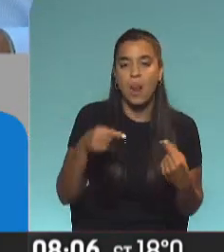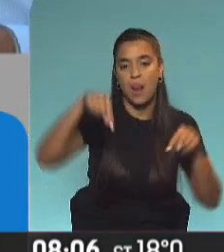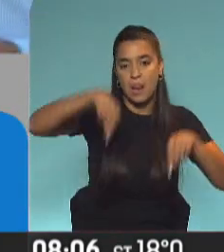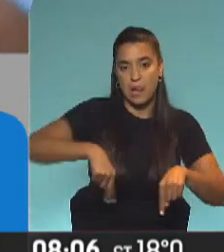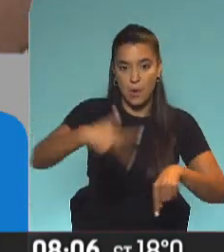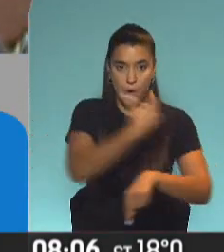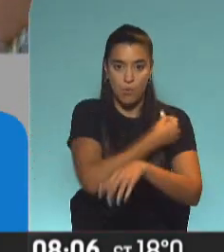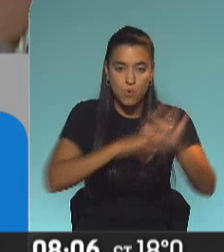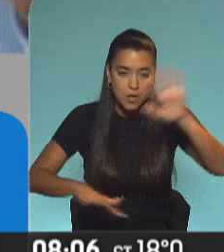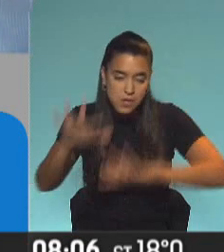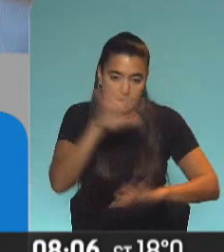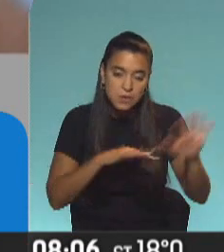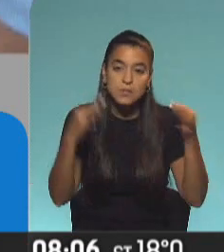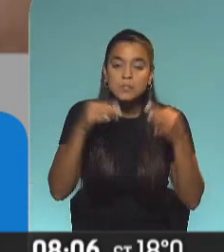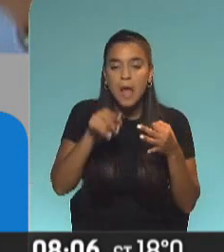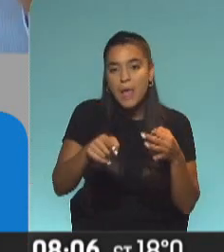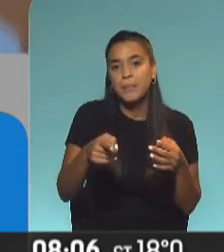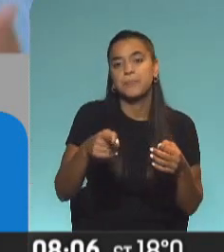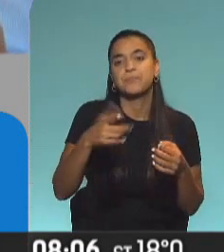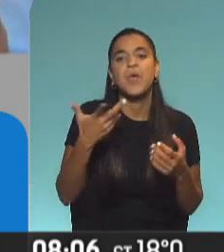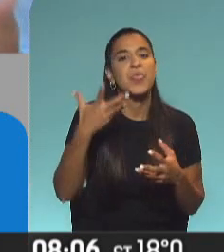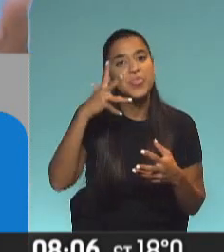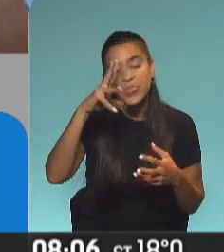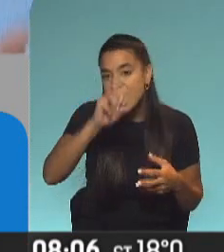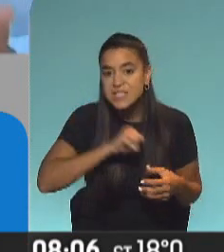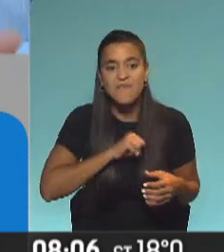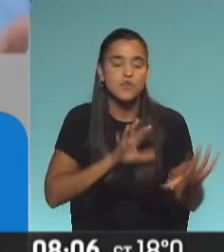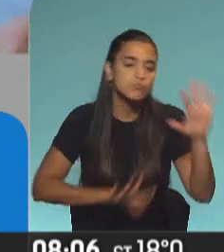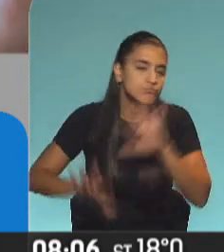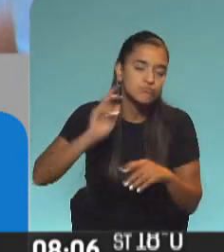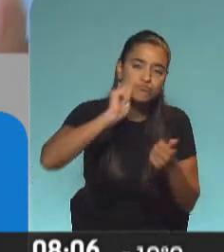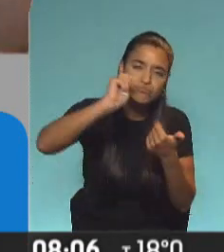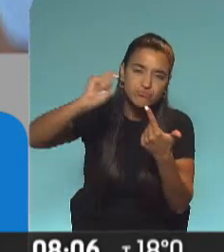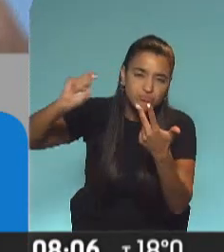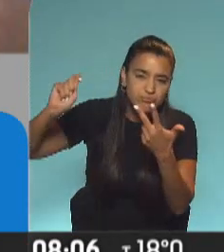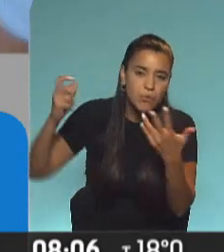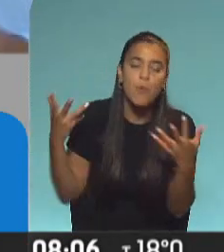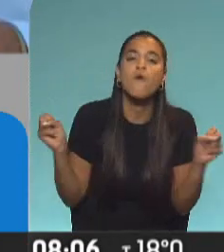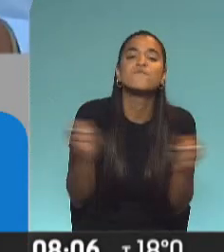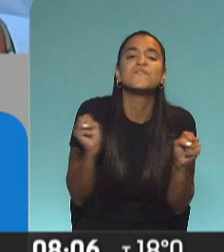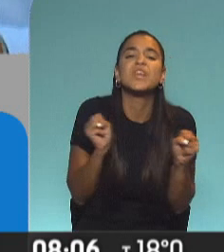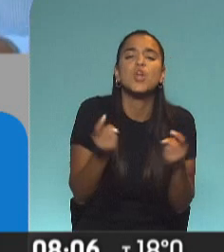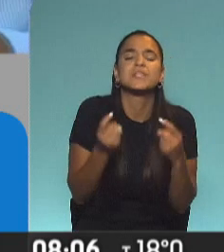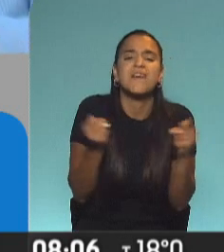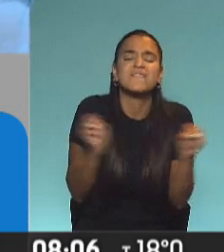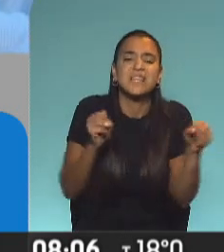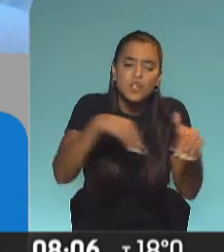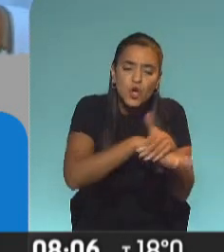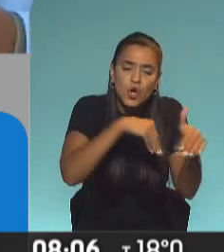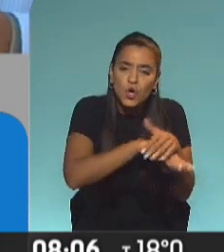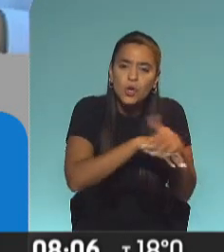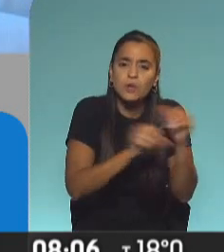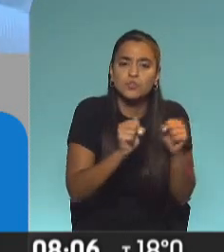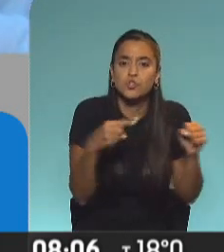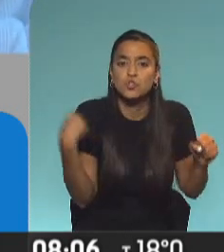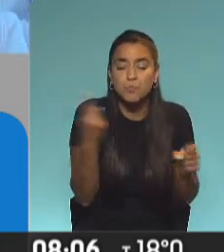llevan adelante, conforman o enfrentan el desafío logístico por la necesidad del ultrafrío en su conservación. El problema con el